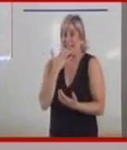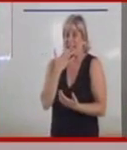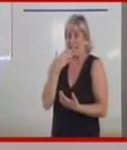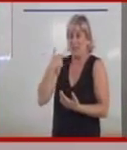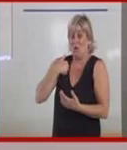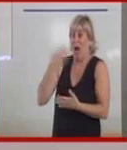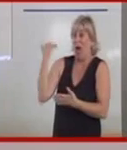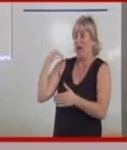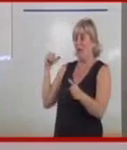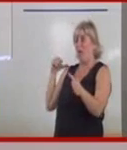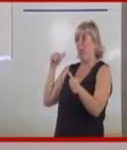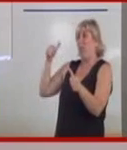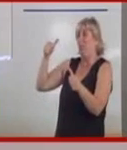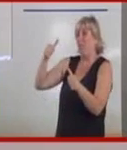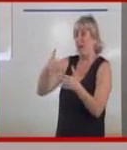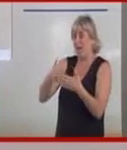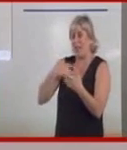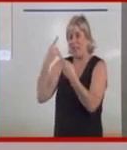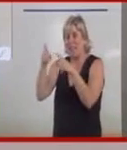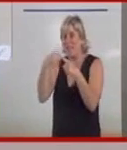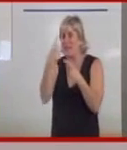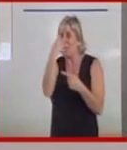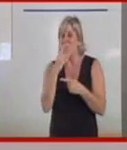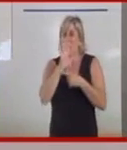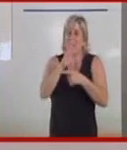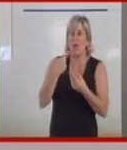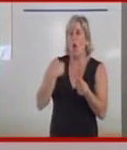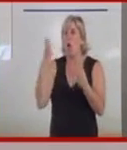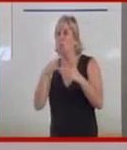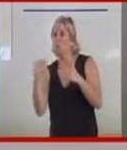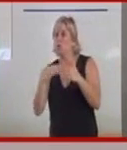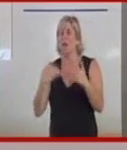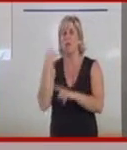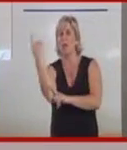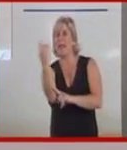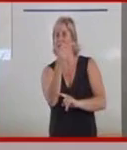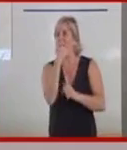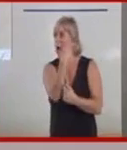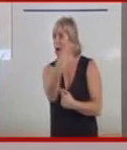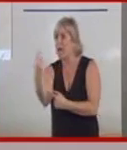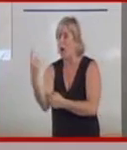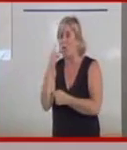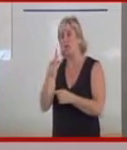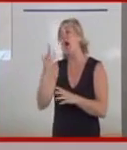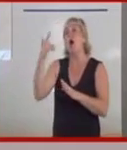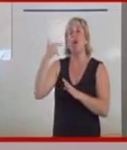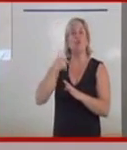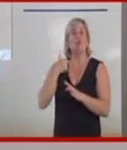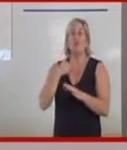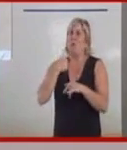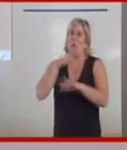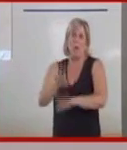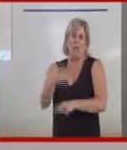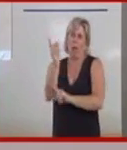ese recorrido que él ha hecho, pues con los diferentes perfiles de usuarios, sus necesidades y demás. Yo hoy no me voy a entretener en